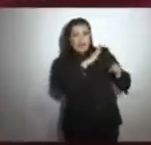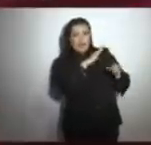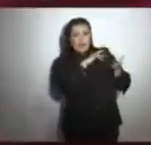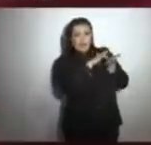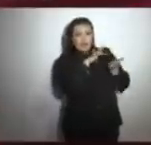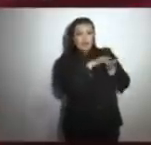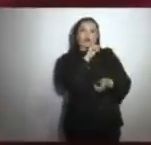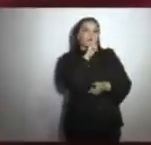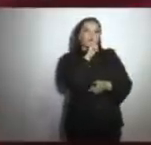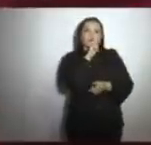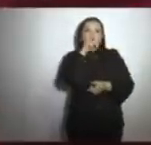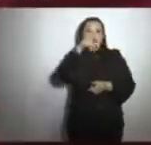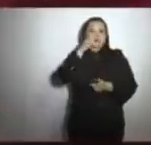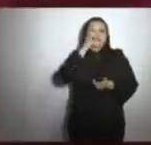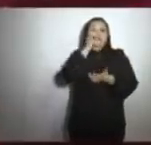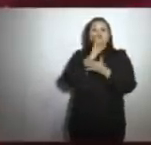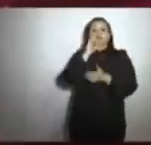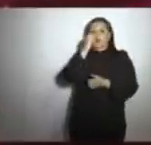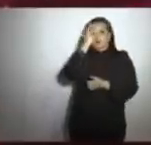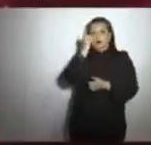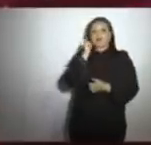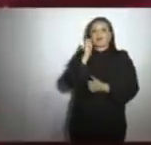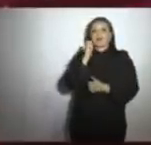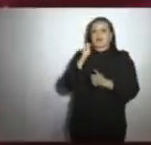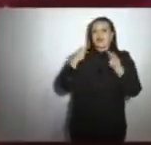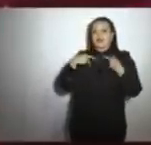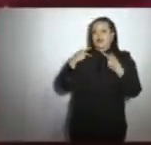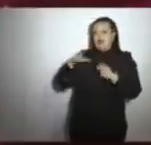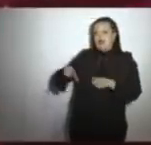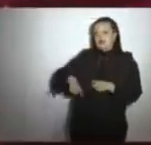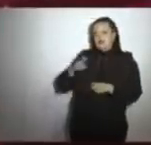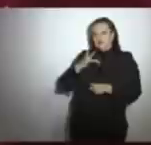porque para eso se necesita tener mucho corazón puesto en el